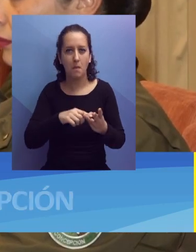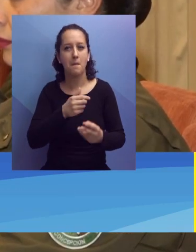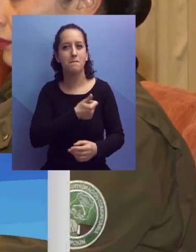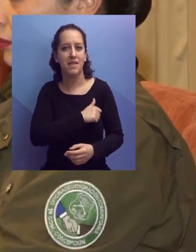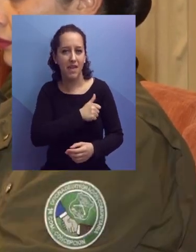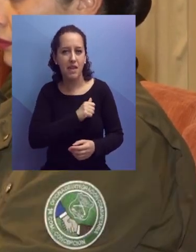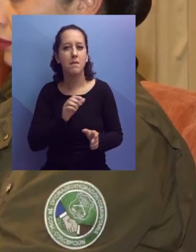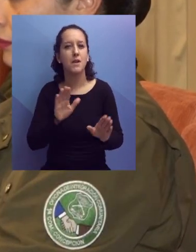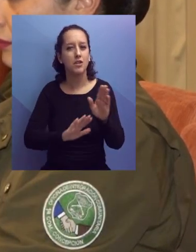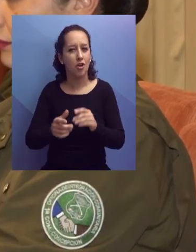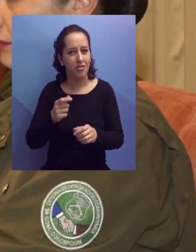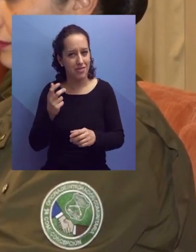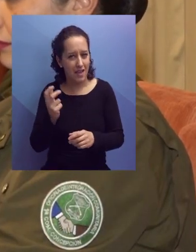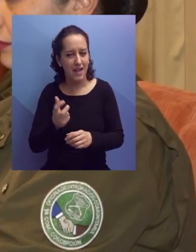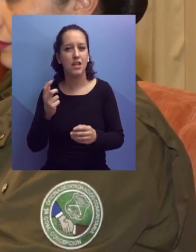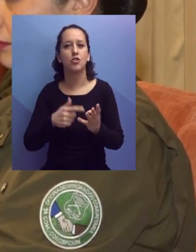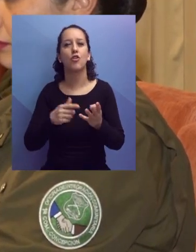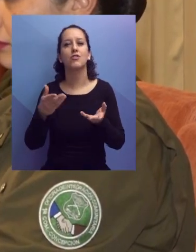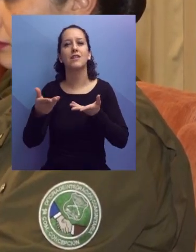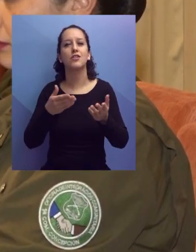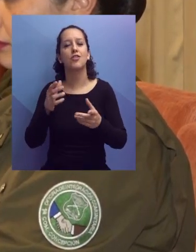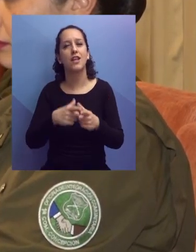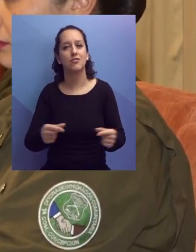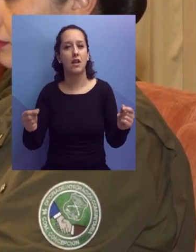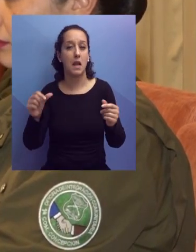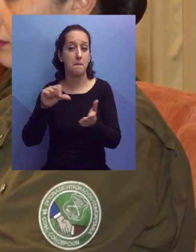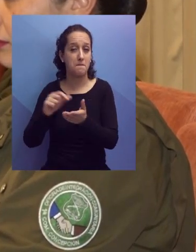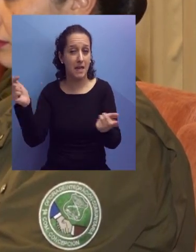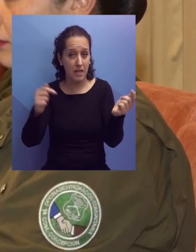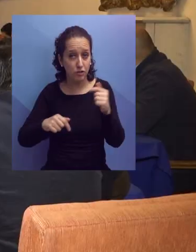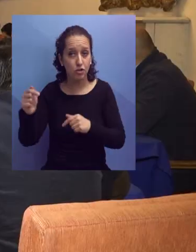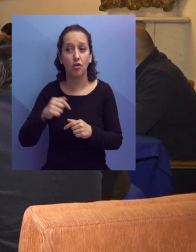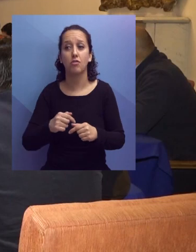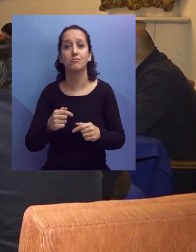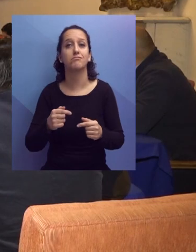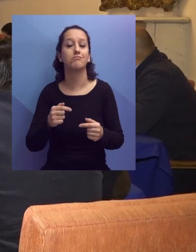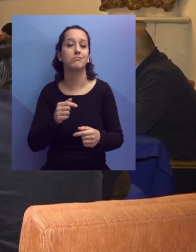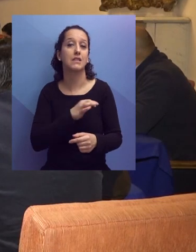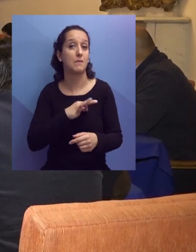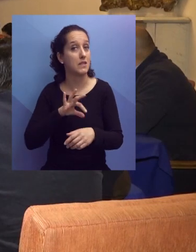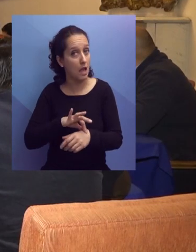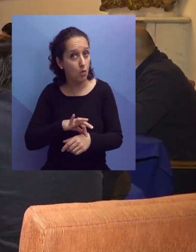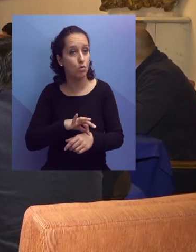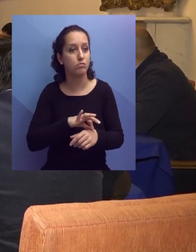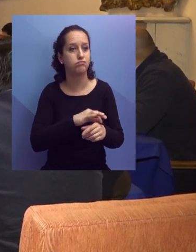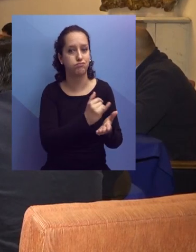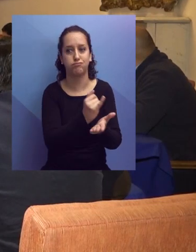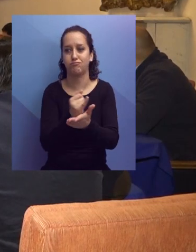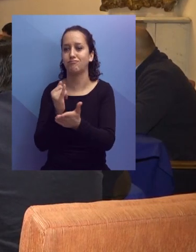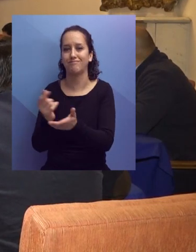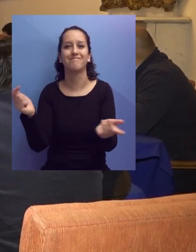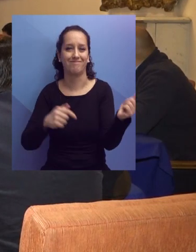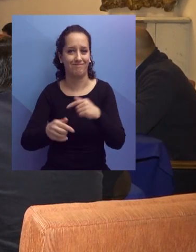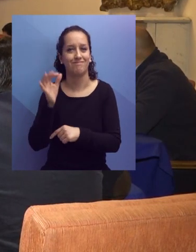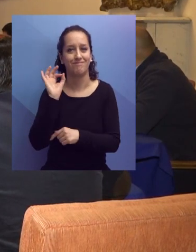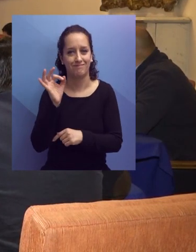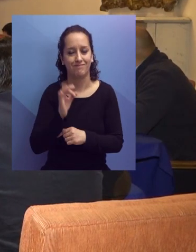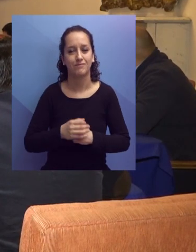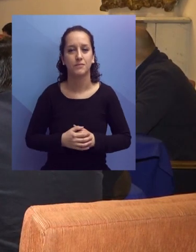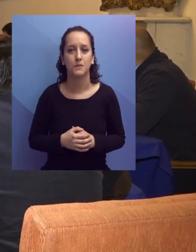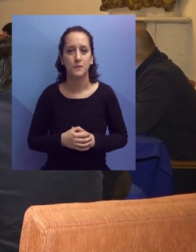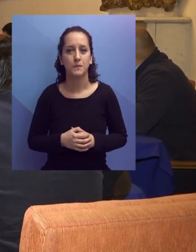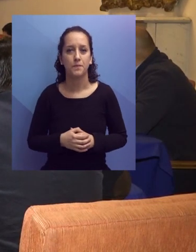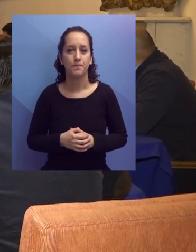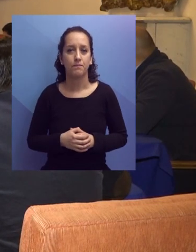Subsecretaría de Prevención del Delito, BDI, Carabineros, Servicio Nacional de Migraciones, Seremi Salud, entre otras organizaciones. Esta es